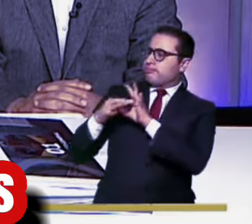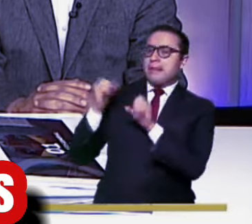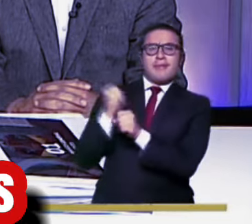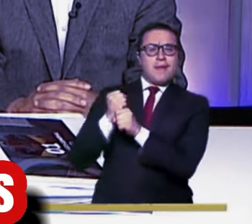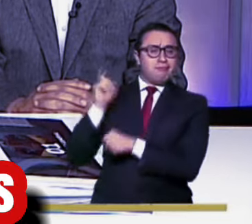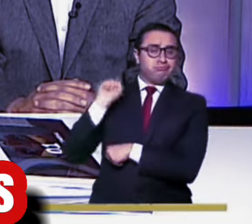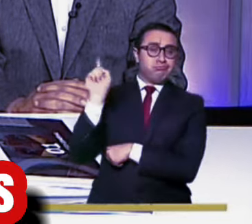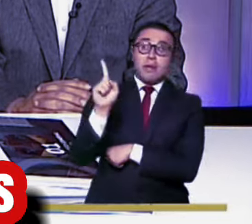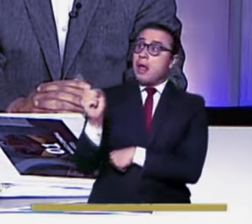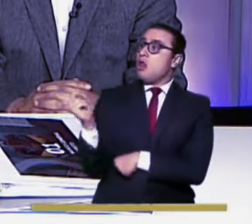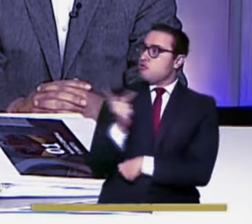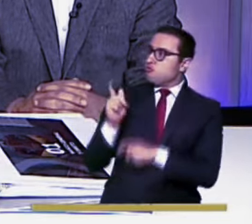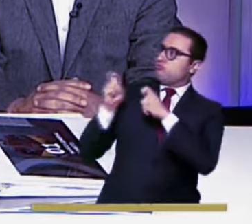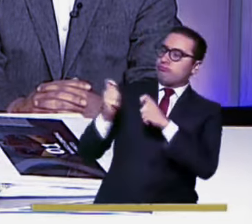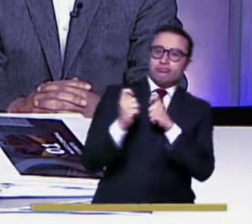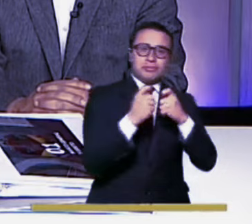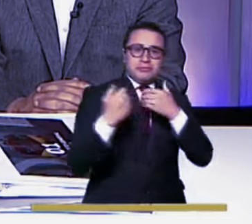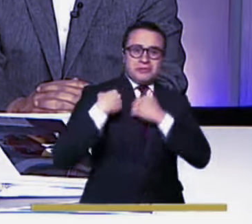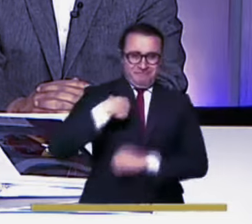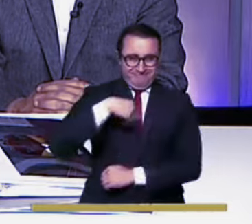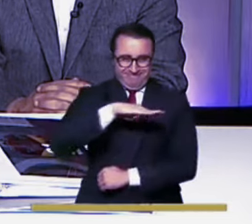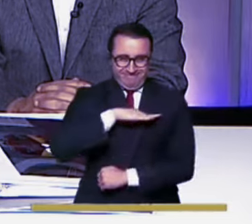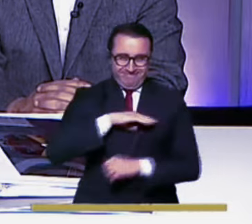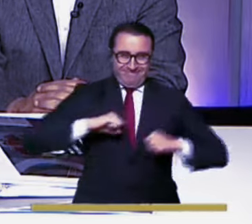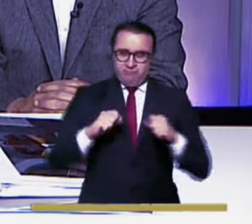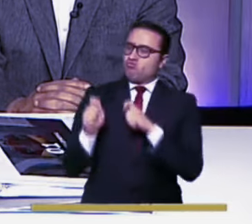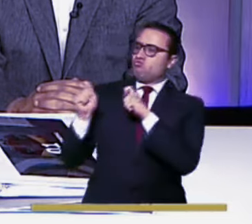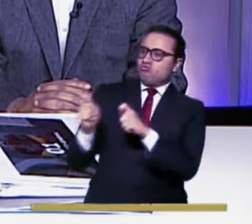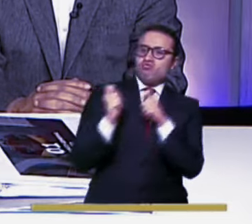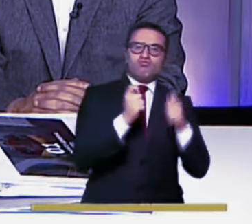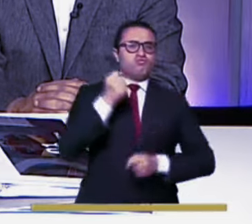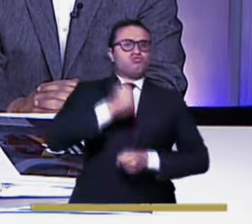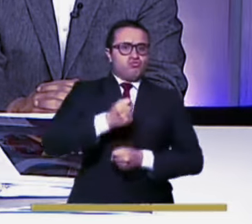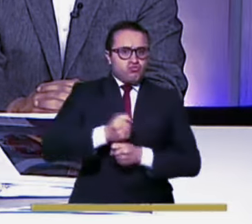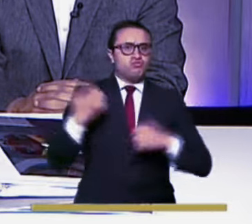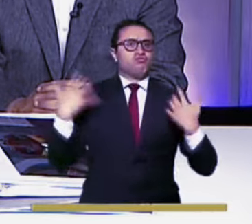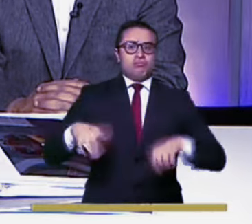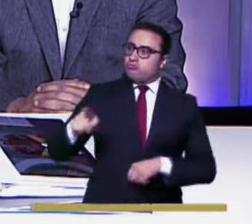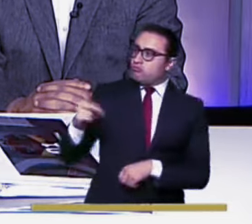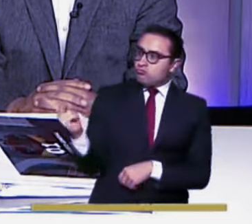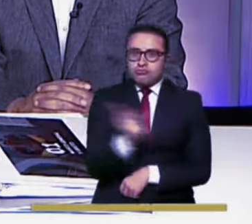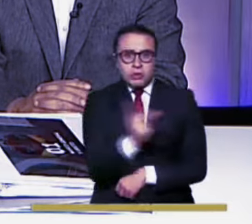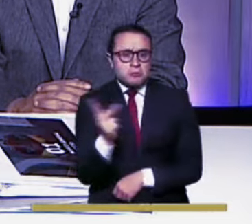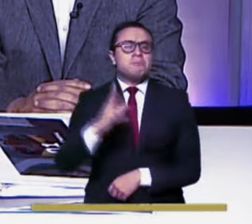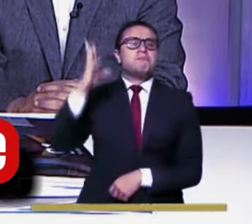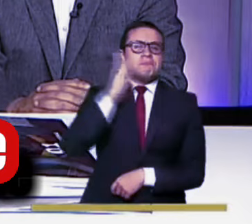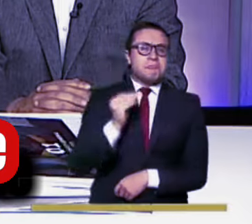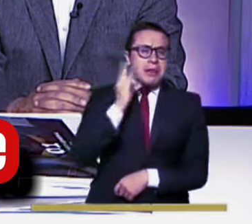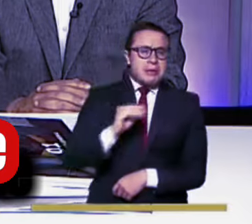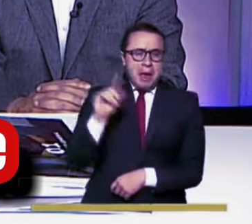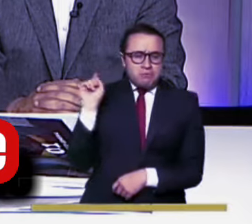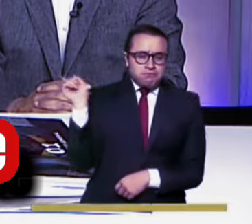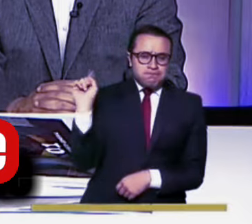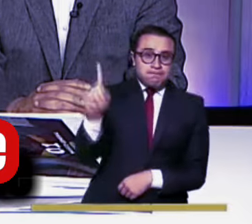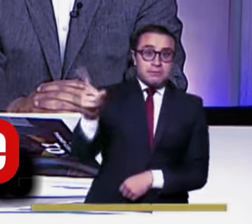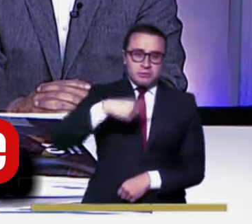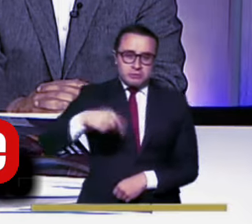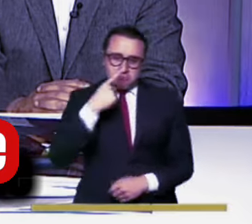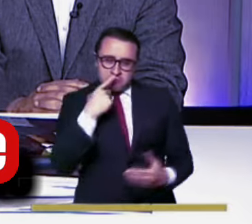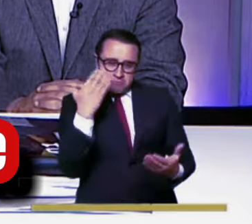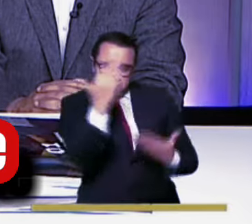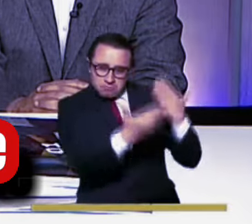Bogotá Humana. Tuvieron puestos, tuvieron la experiencia de hacer, de vigilar los estudios del